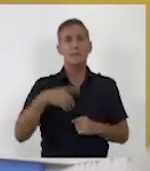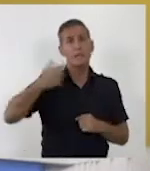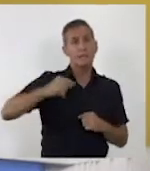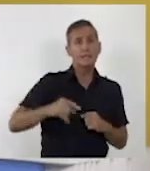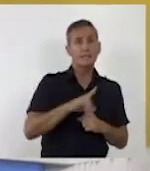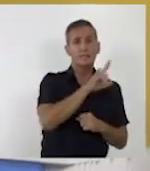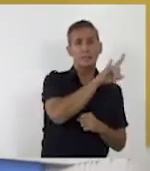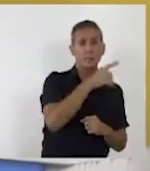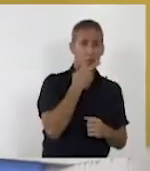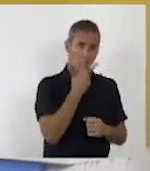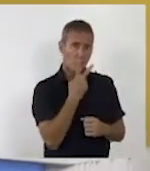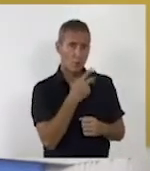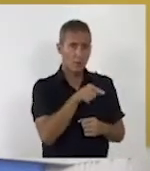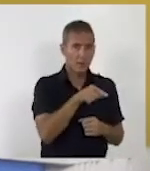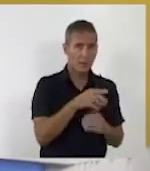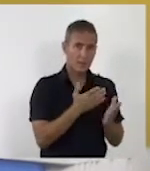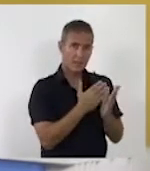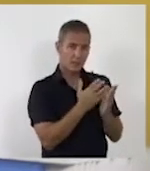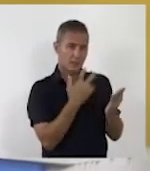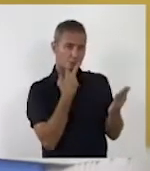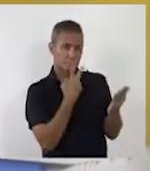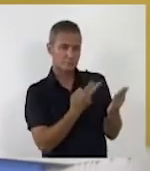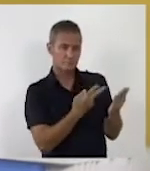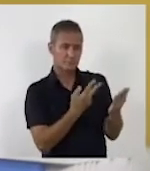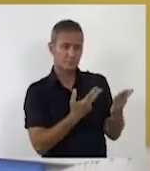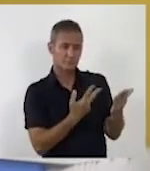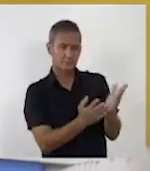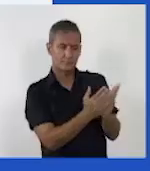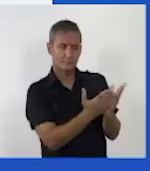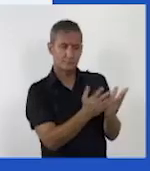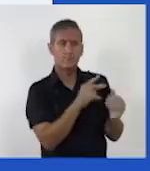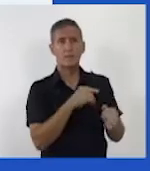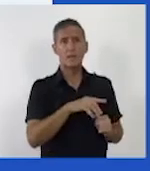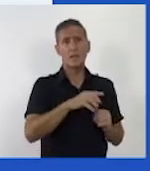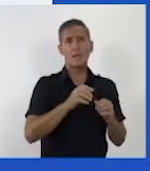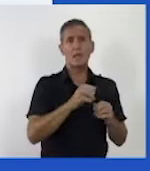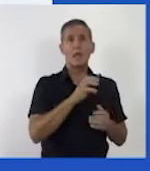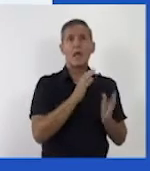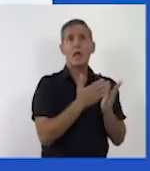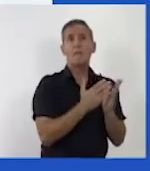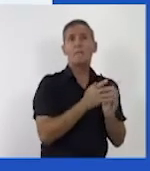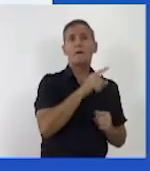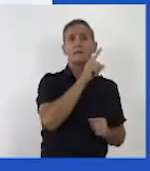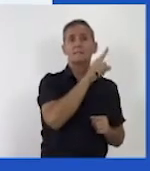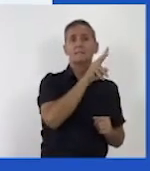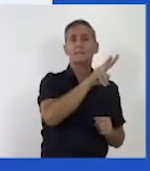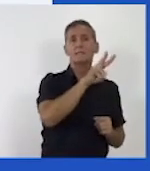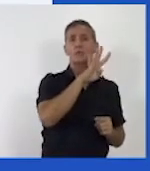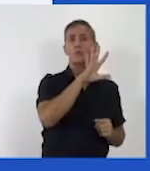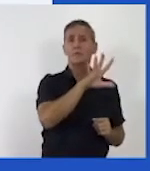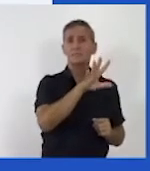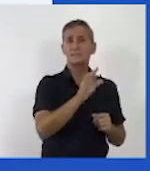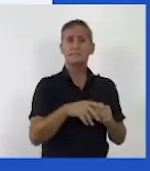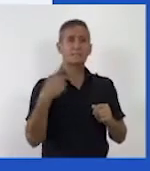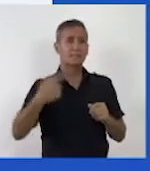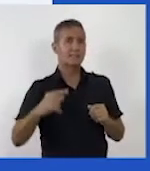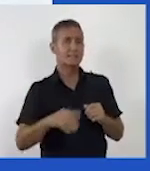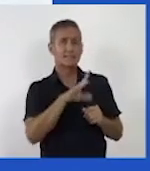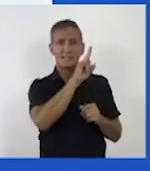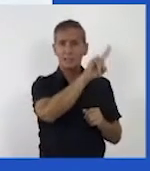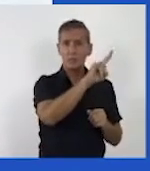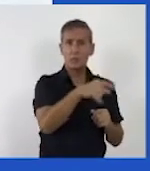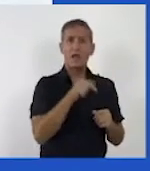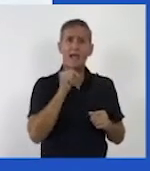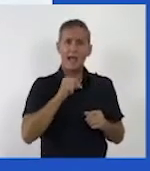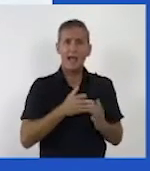9 como ven ahí en el libro ubíquense en el libro página 9 página 125 ejercicio 9 ahí